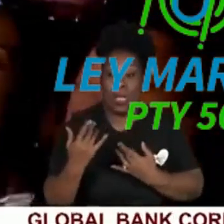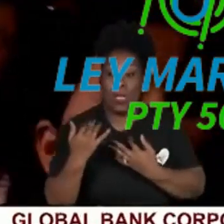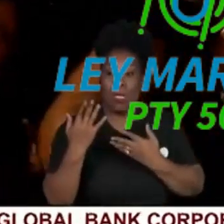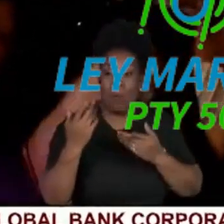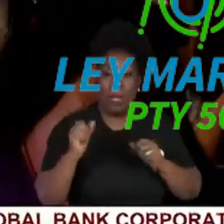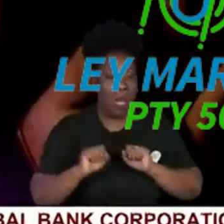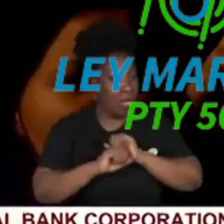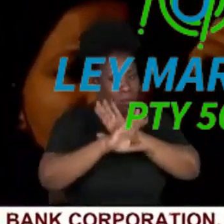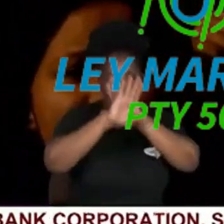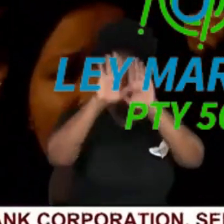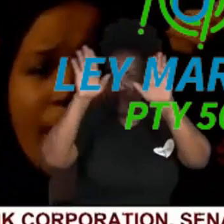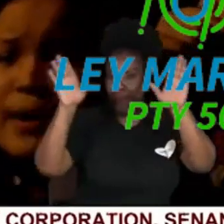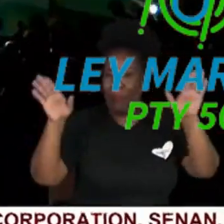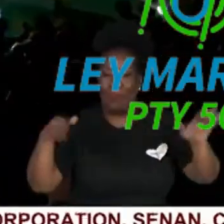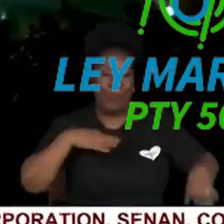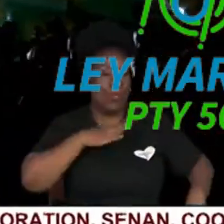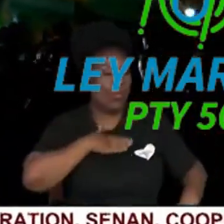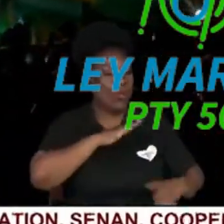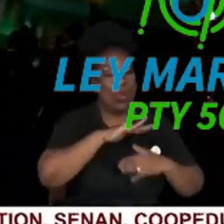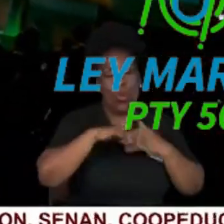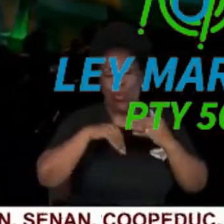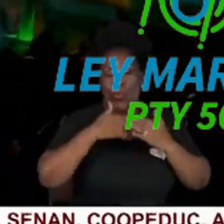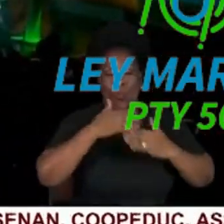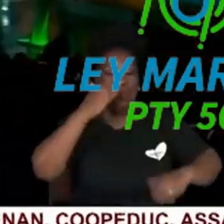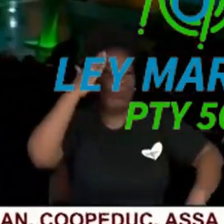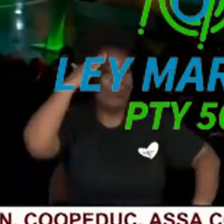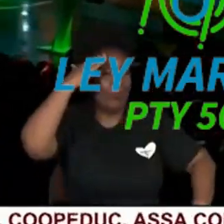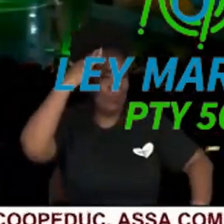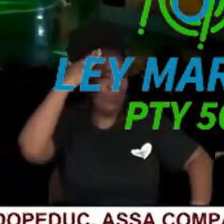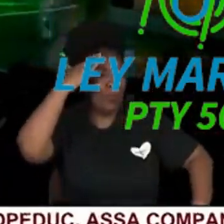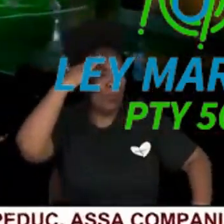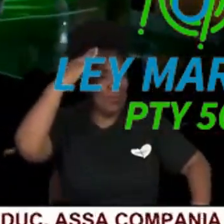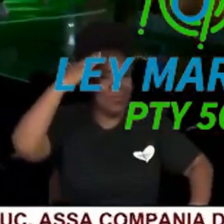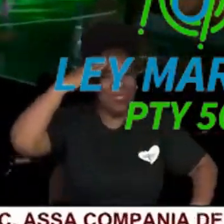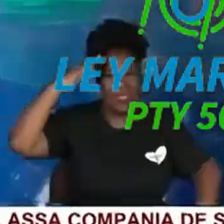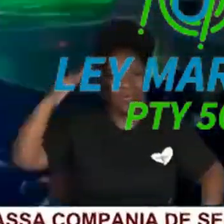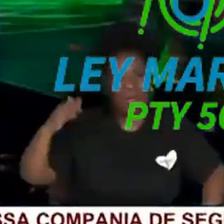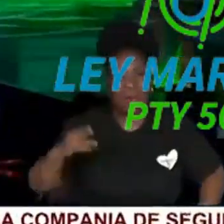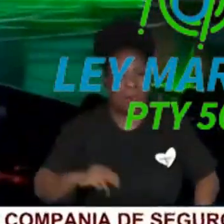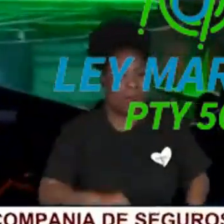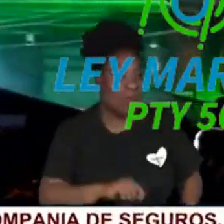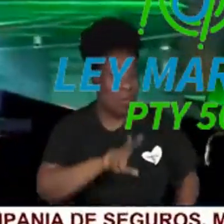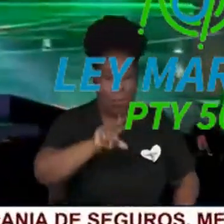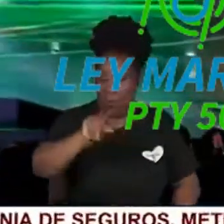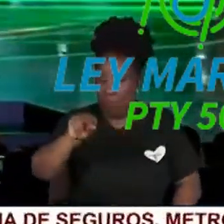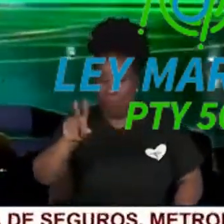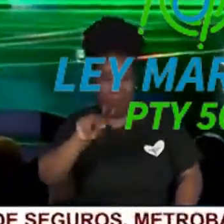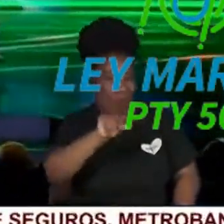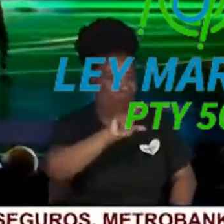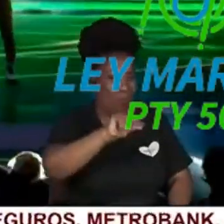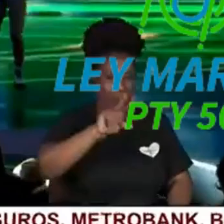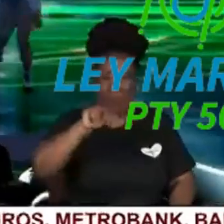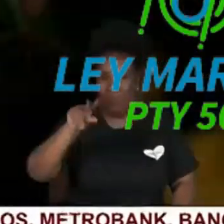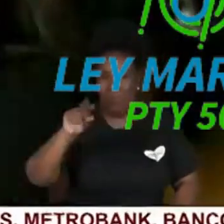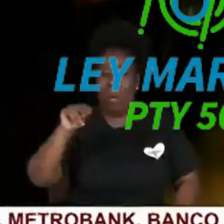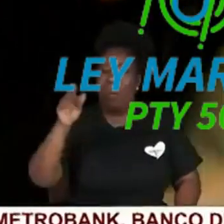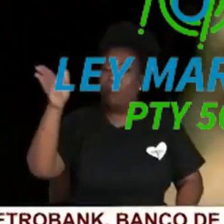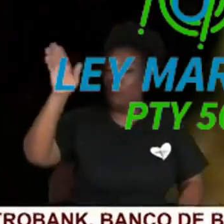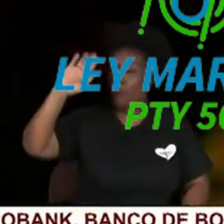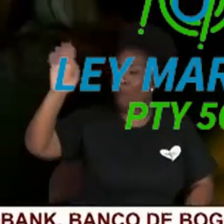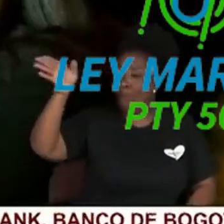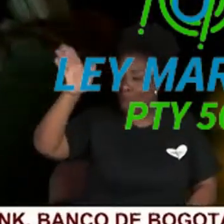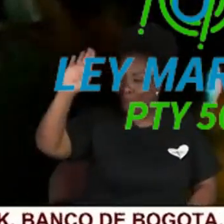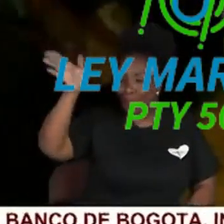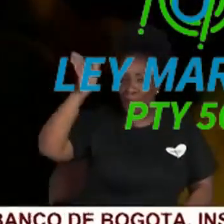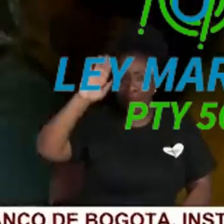mañana. Yo todo lo sé. Mentiroso. Sé que la tienes larga con otro nombre en tu cel. Ay, que te vaya bien. Si